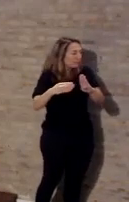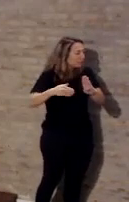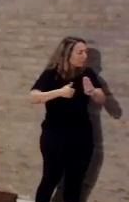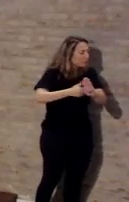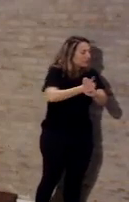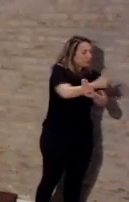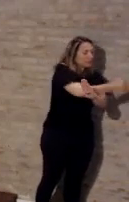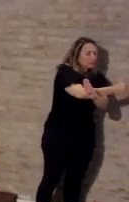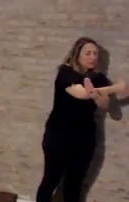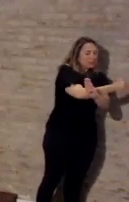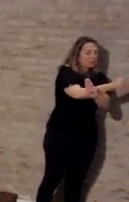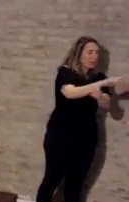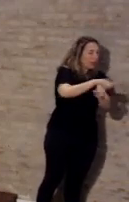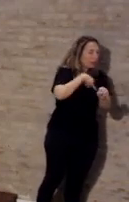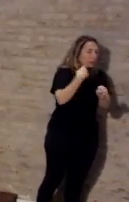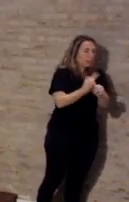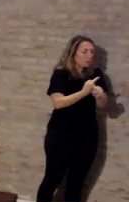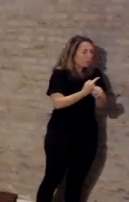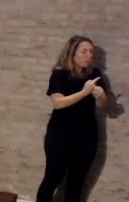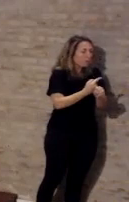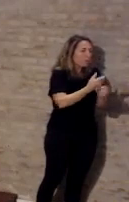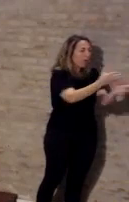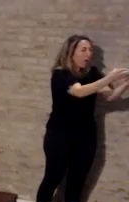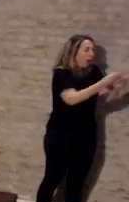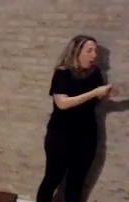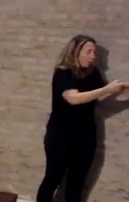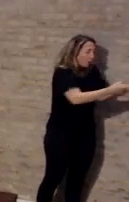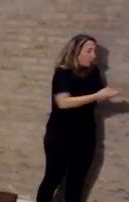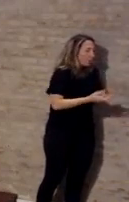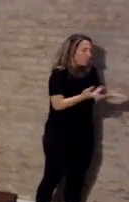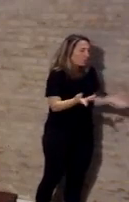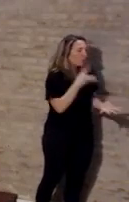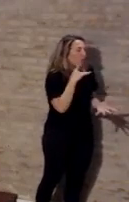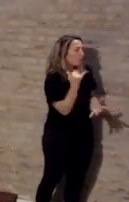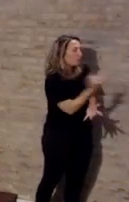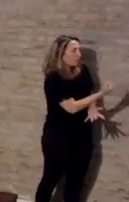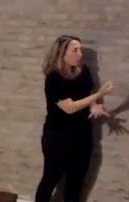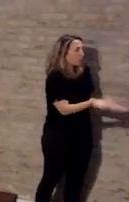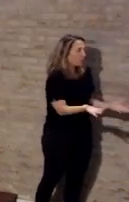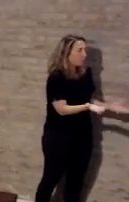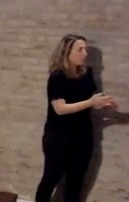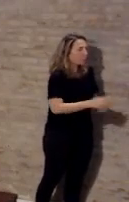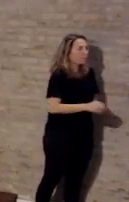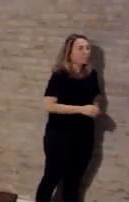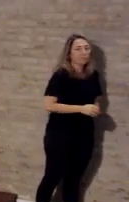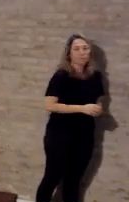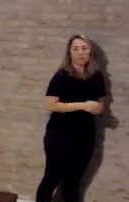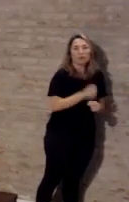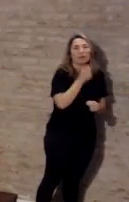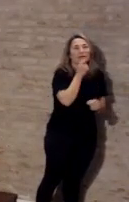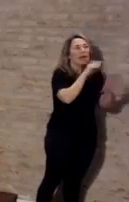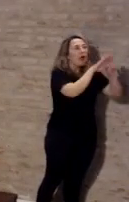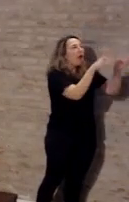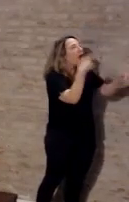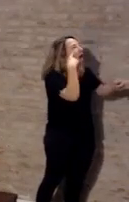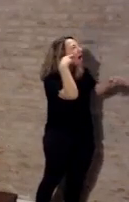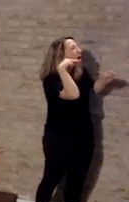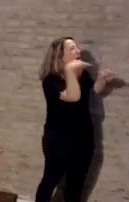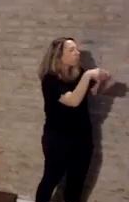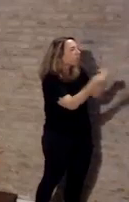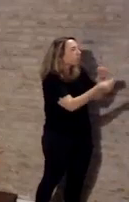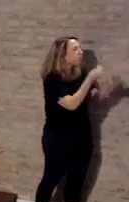casa sin la ayuda de esas personas para poder hacer la denuncia mucho Peor si vi una